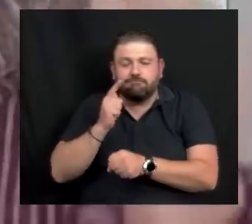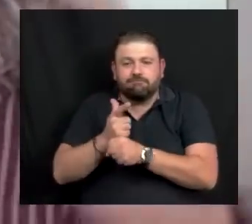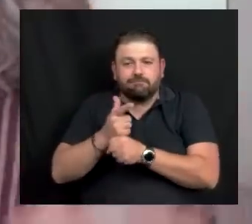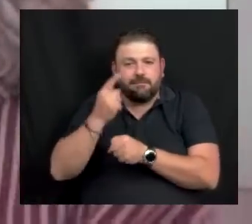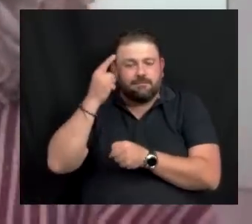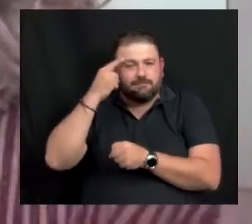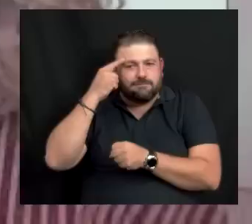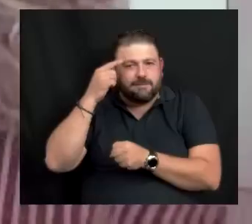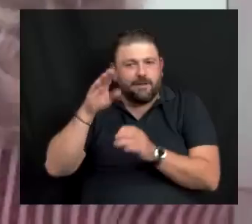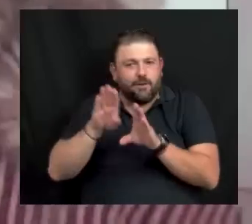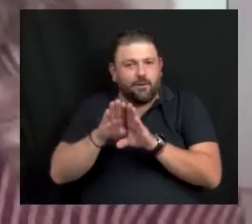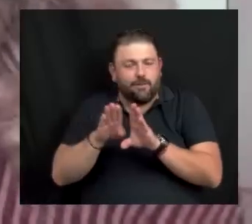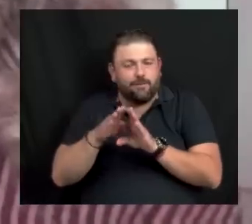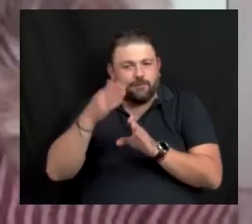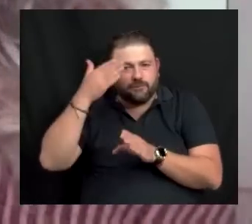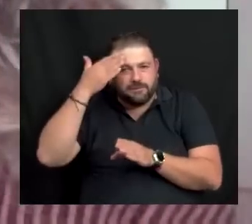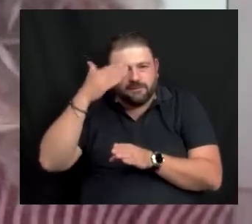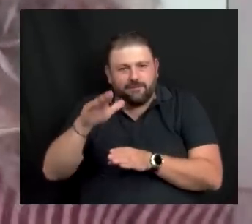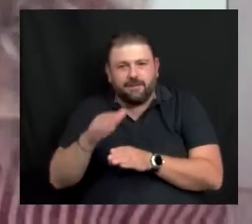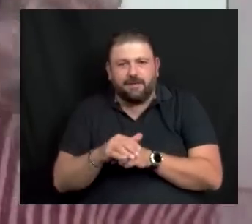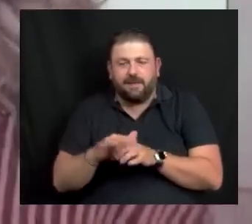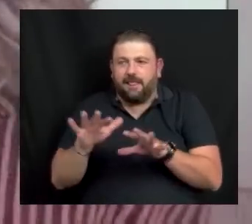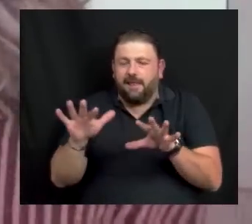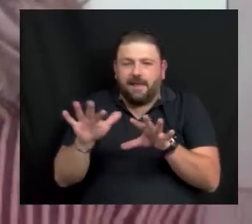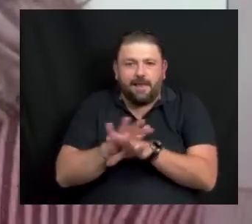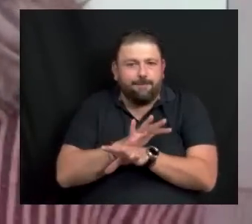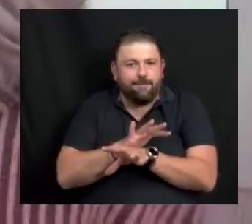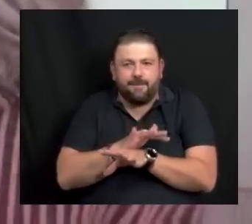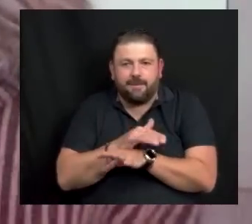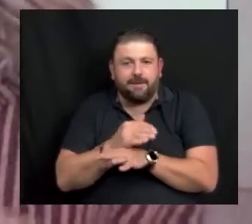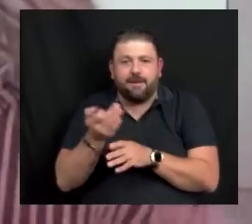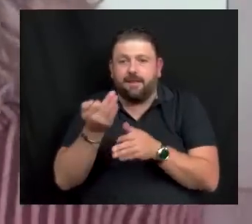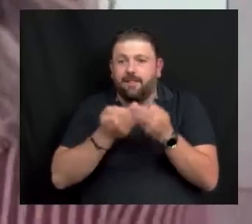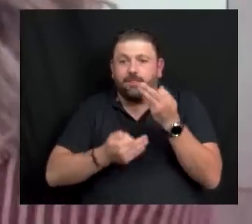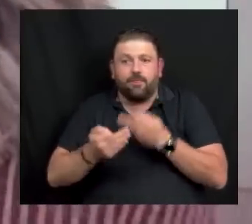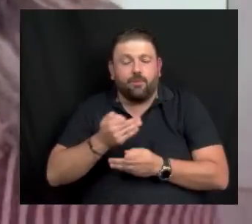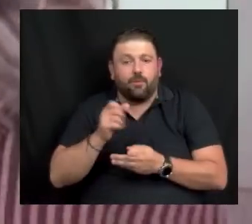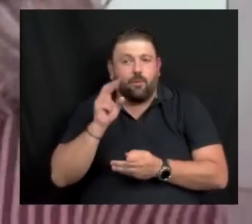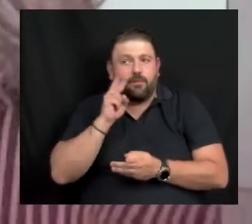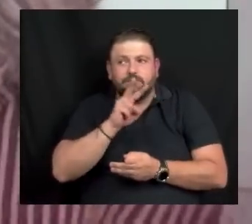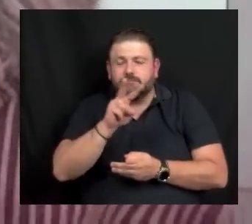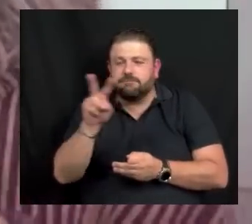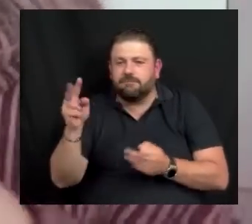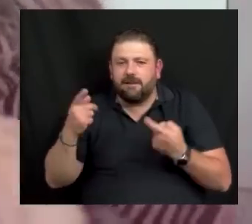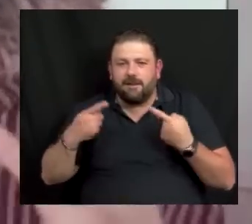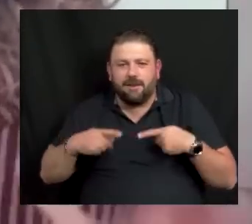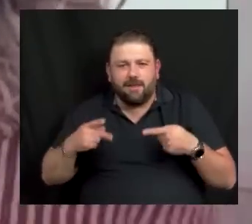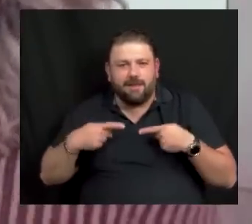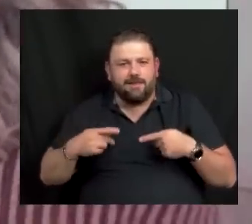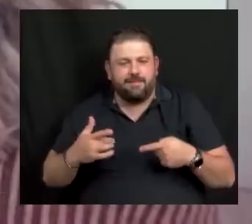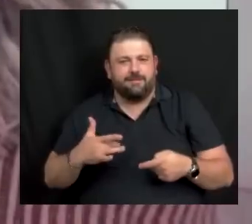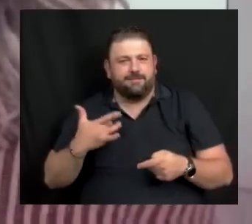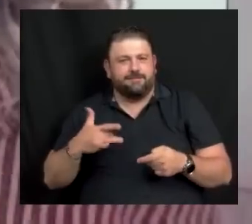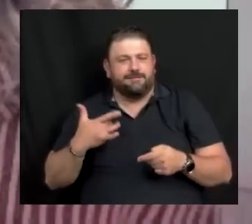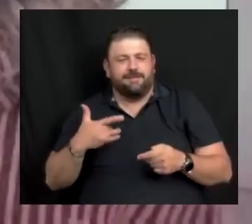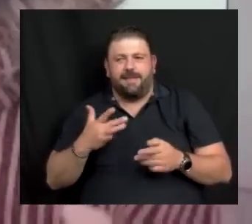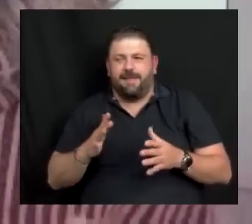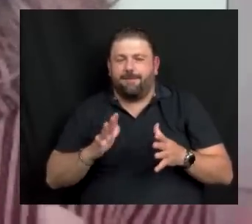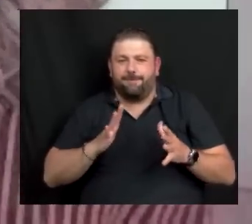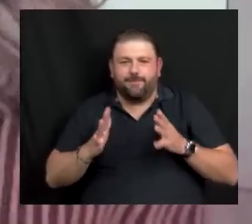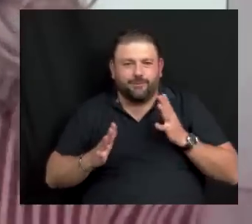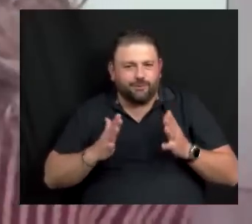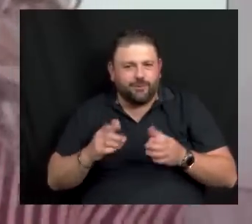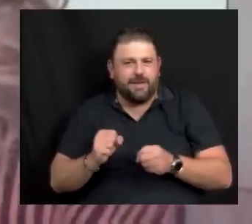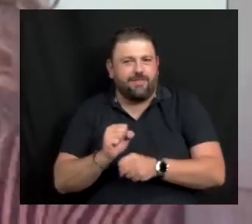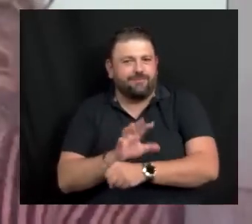chip nada más se traslada y todo el mundo está emocionado y todo el mundo quiere estar en los eventos.